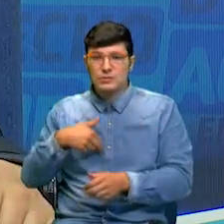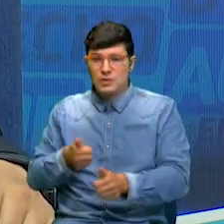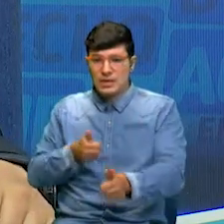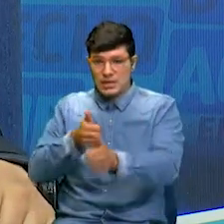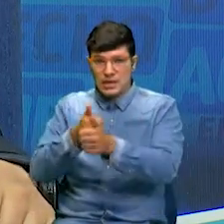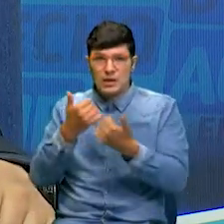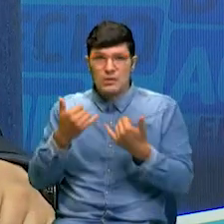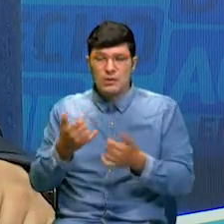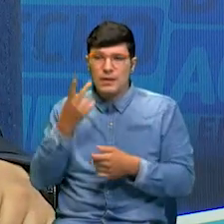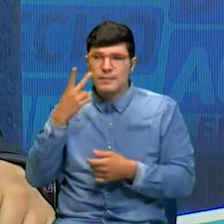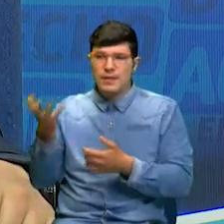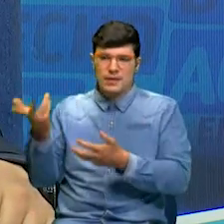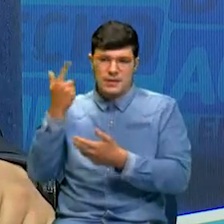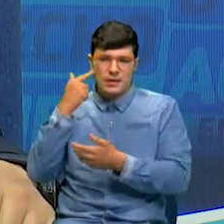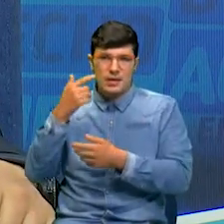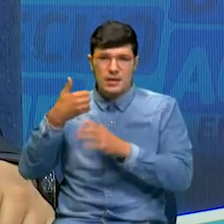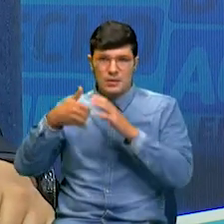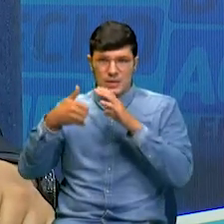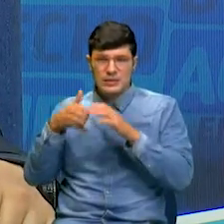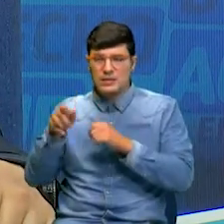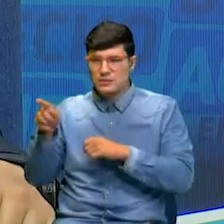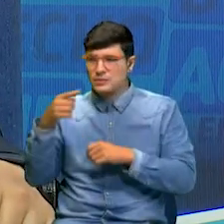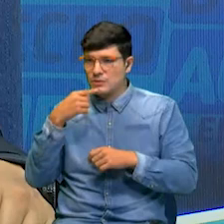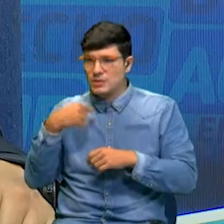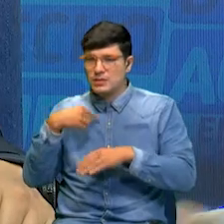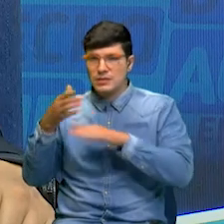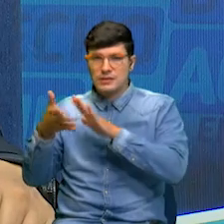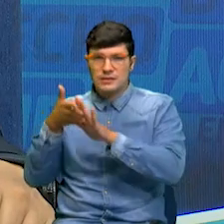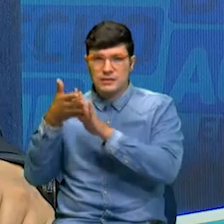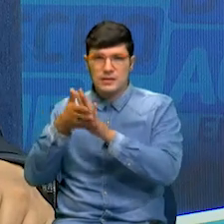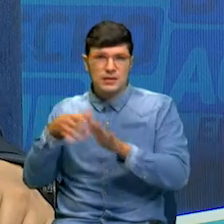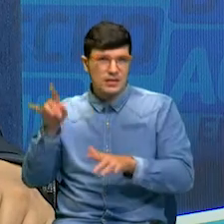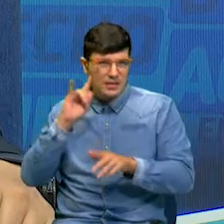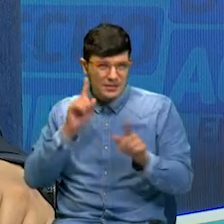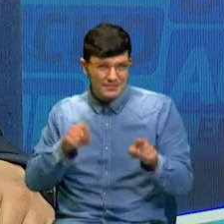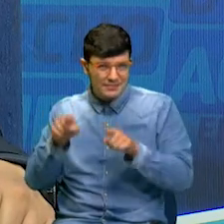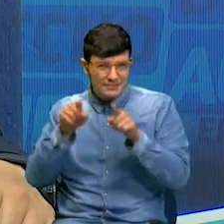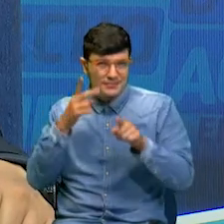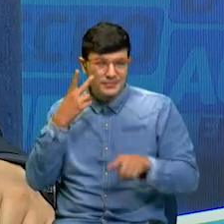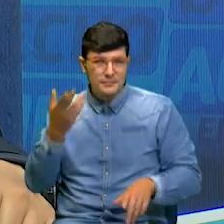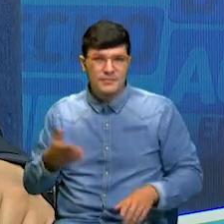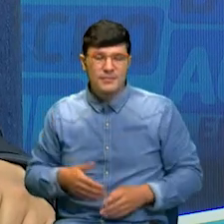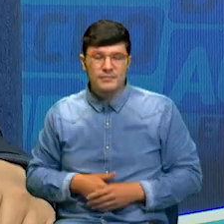una inquietud que nos llega a través de WhatsApp en formato de audio.